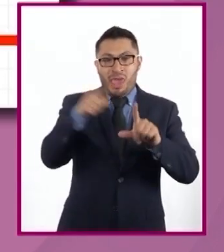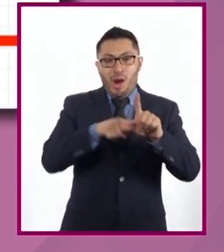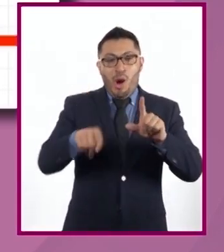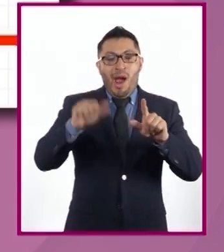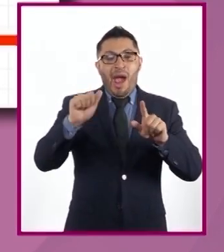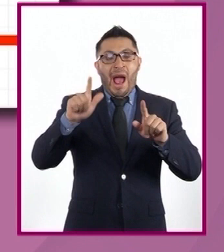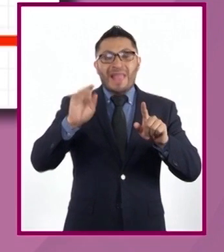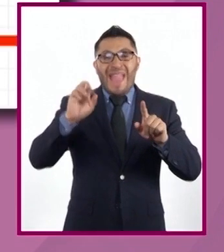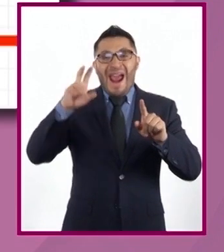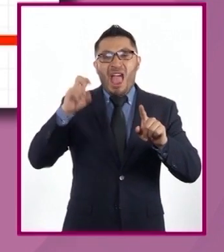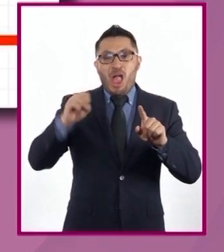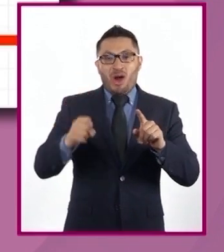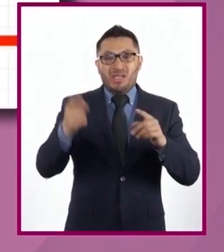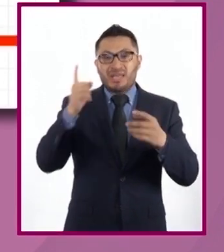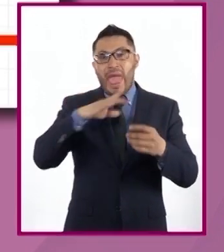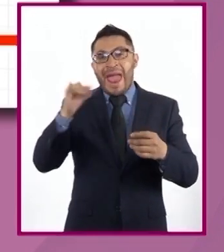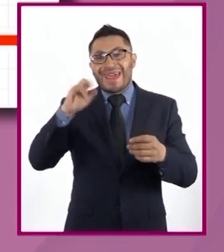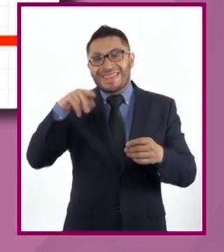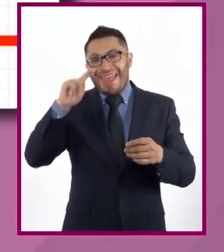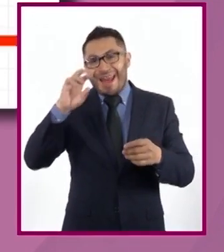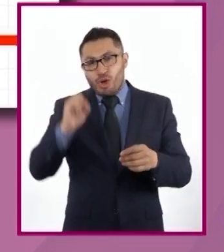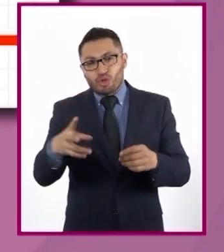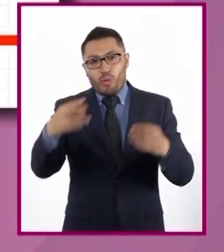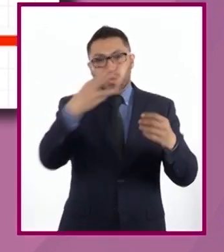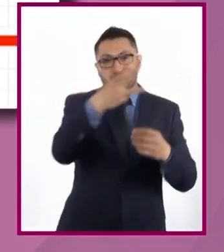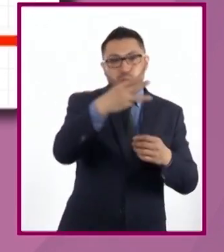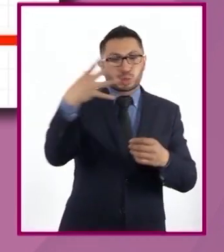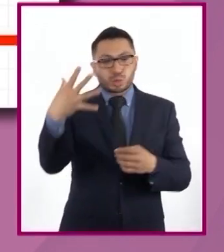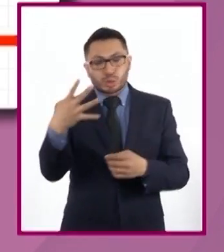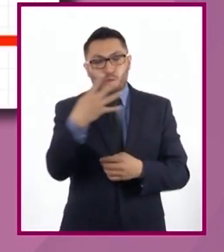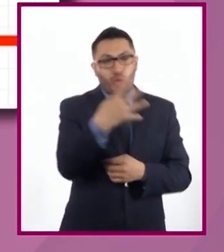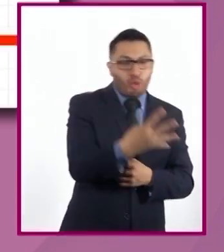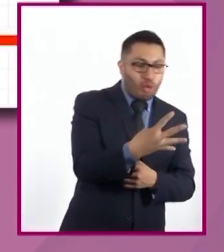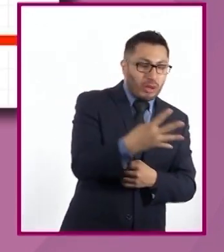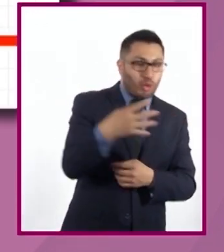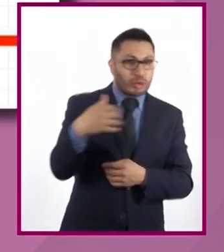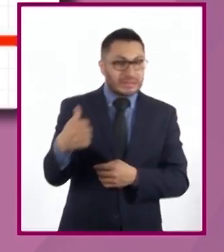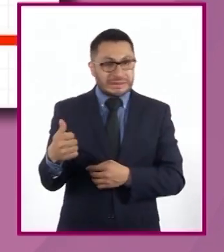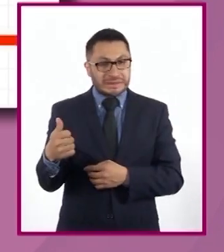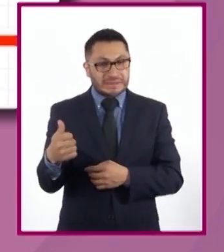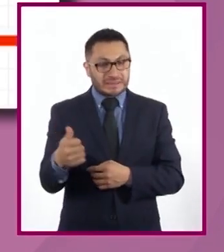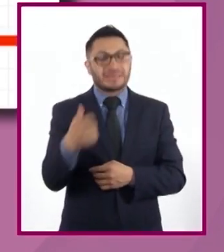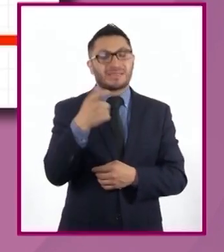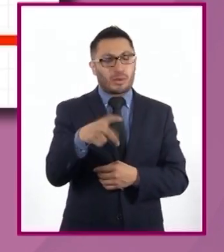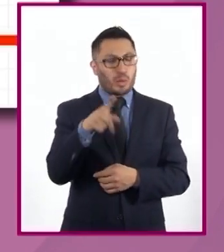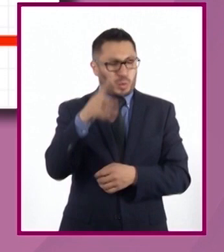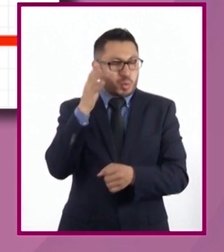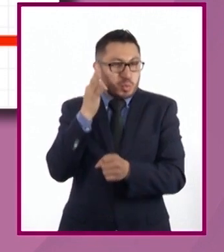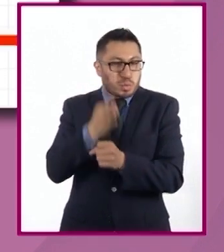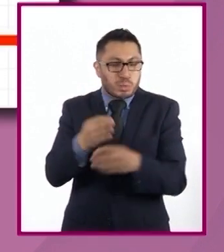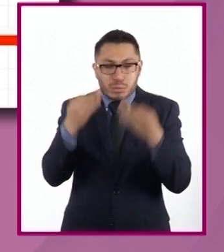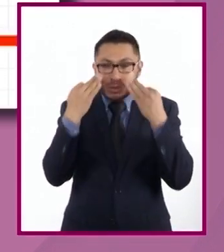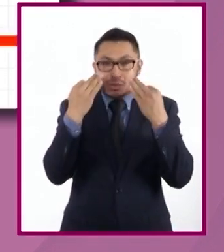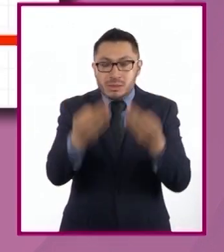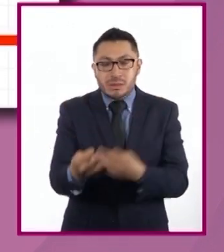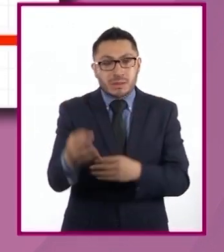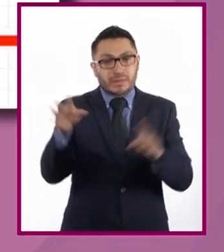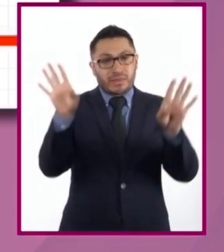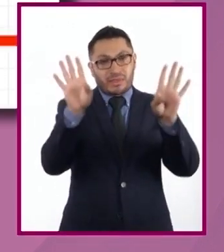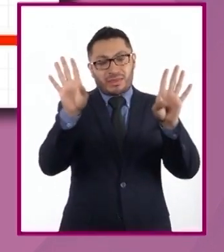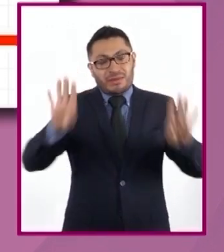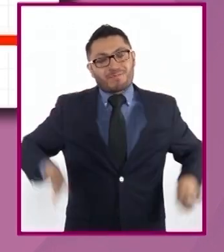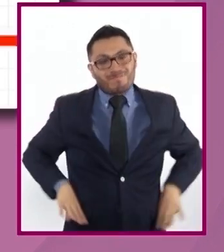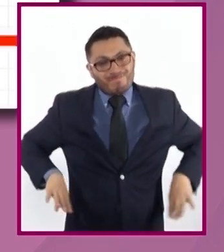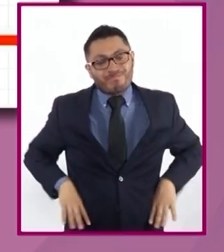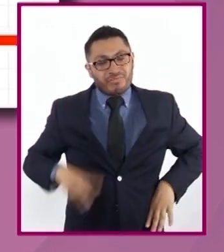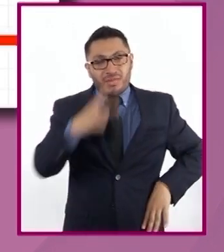alternos internos son el 3 con el 5 y el 4 con el 6. Como puedes ver, estas parejas de